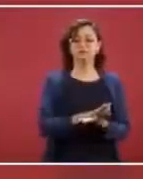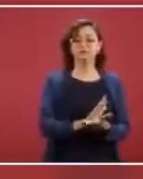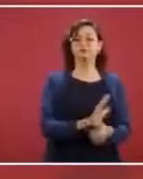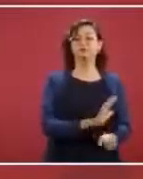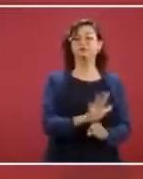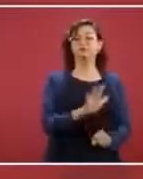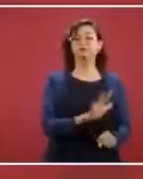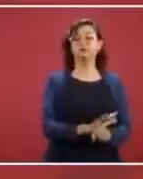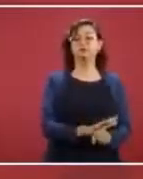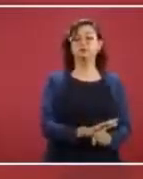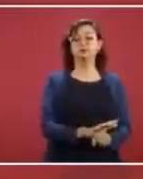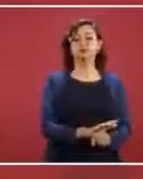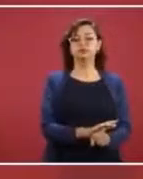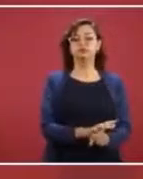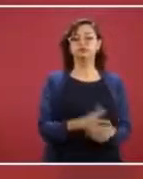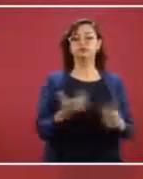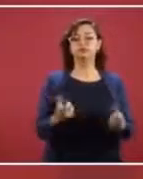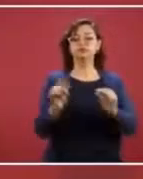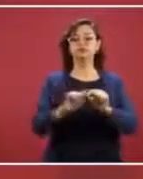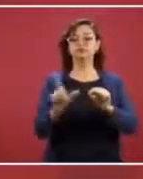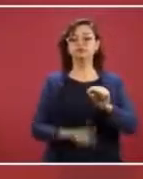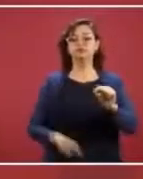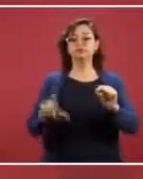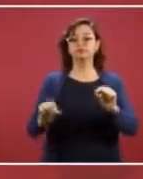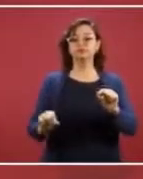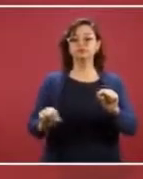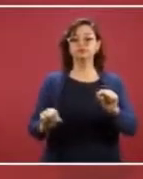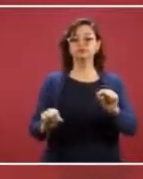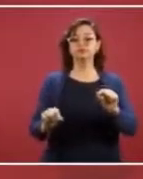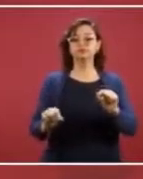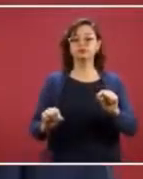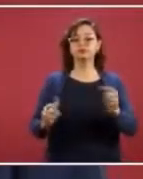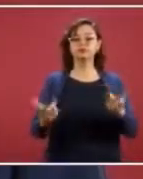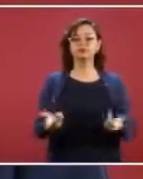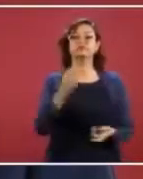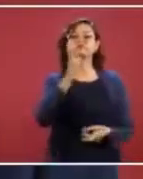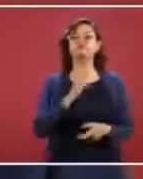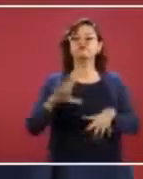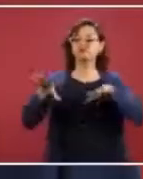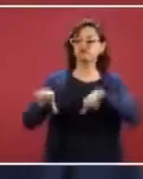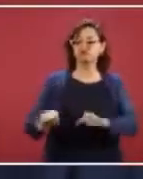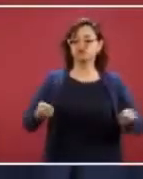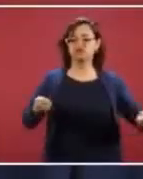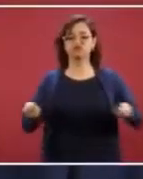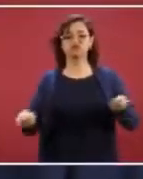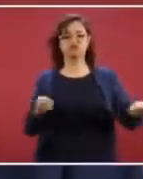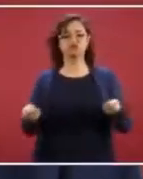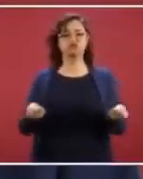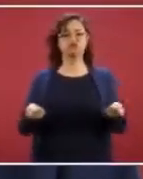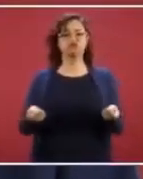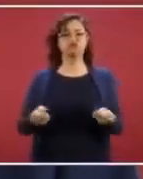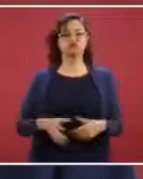dominio de la nación sobre el petróleo.